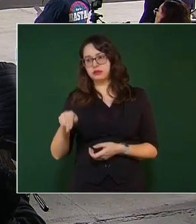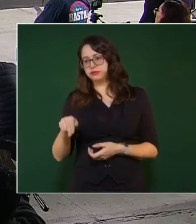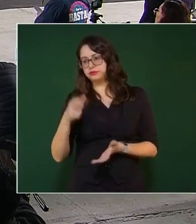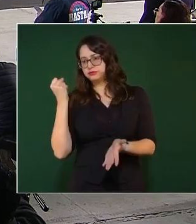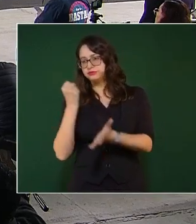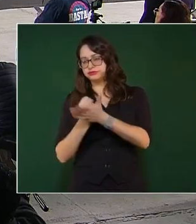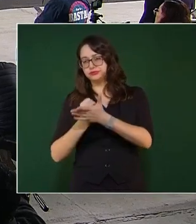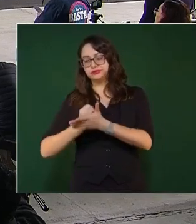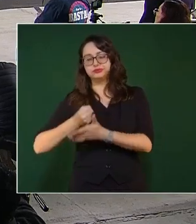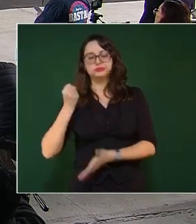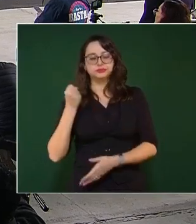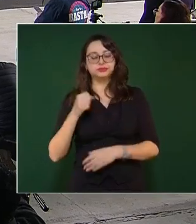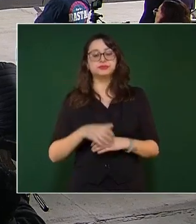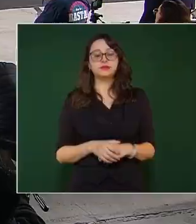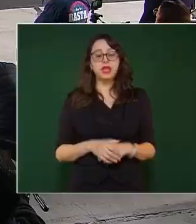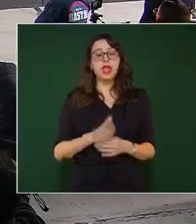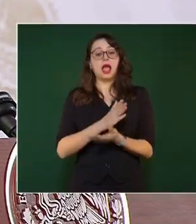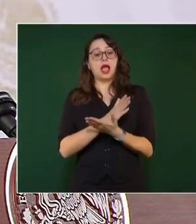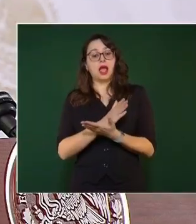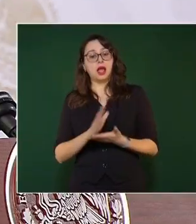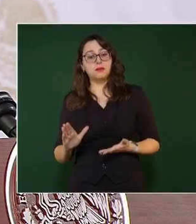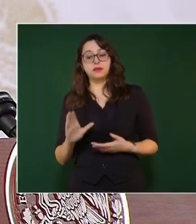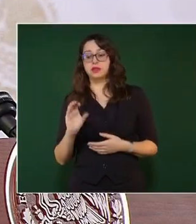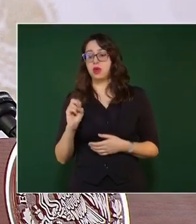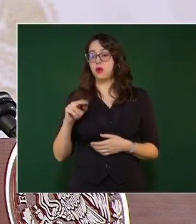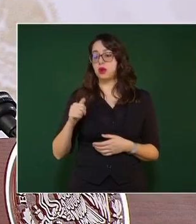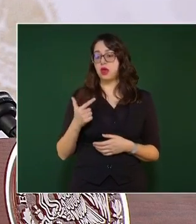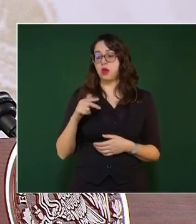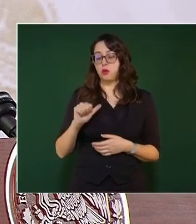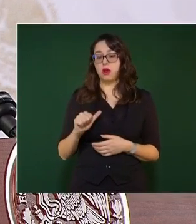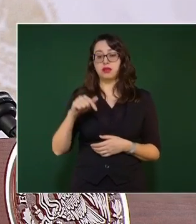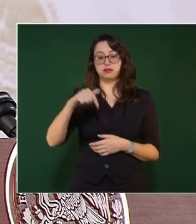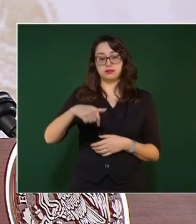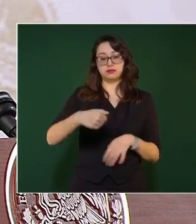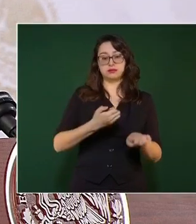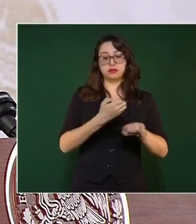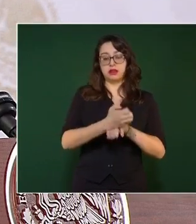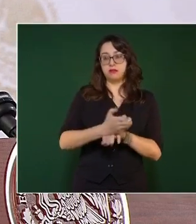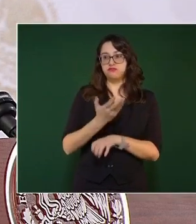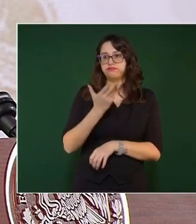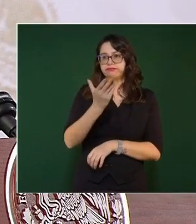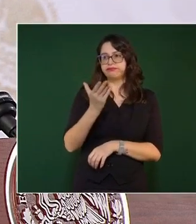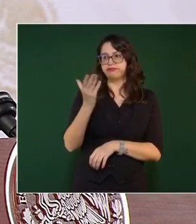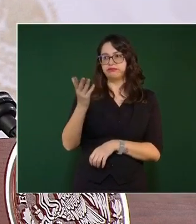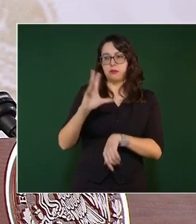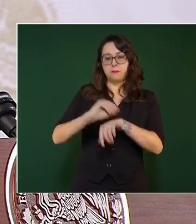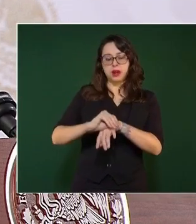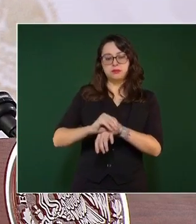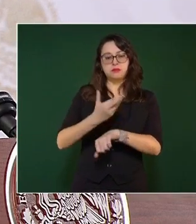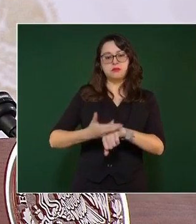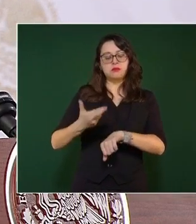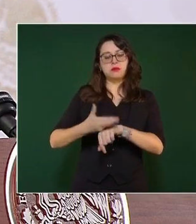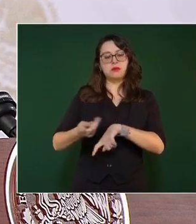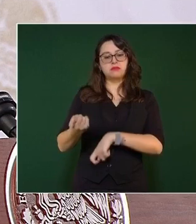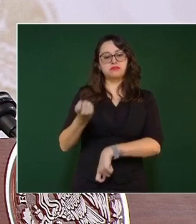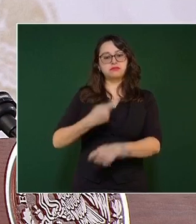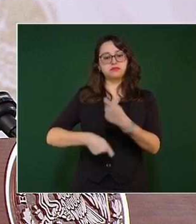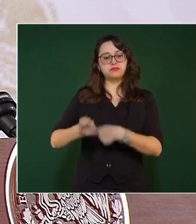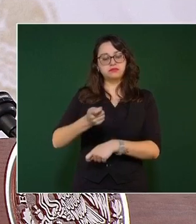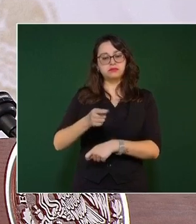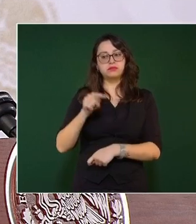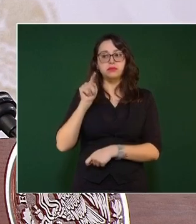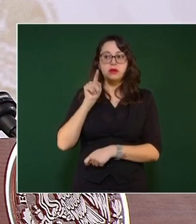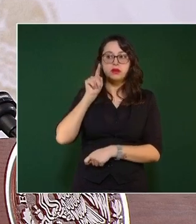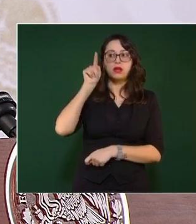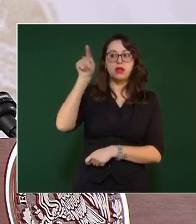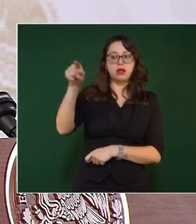Comisión Estatal de Aguas solicitará las concesiones o permisos necesarios para la construcción y ocupación de la zona federal de la